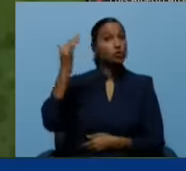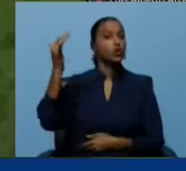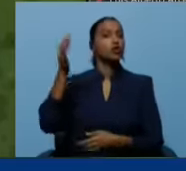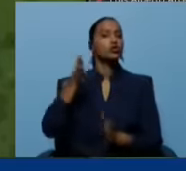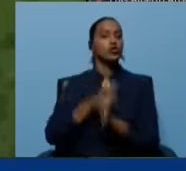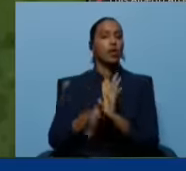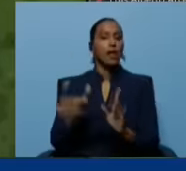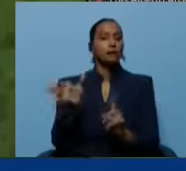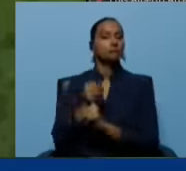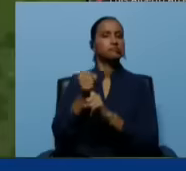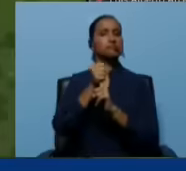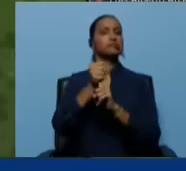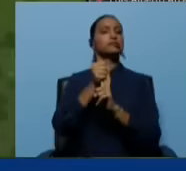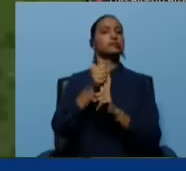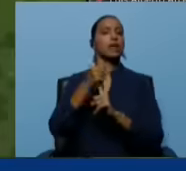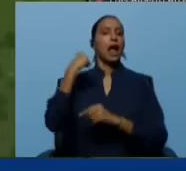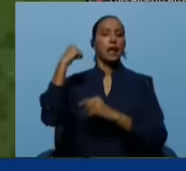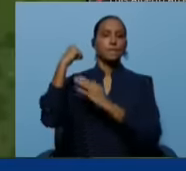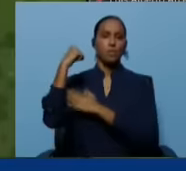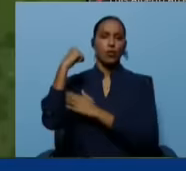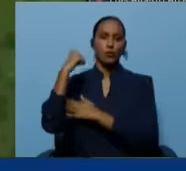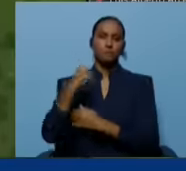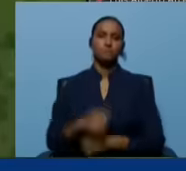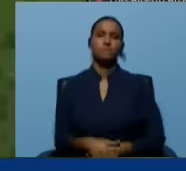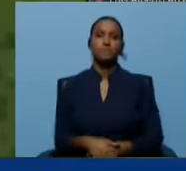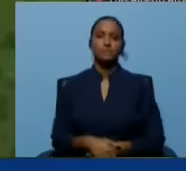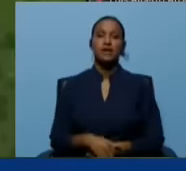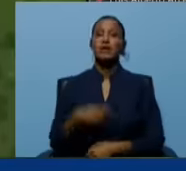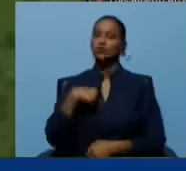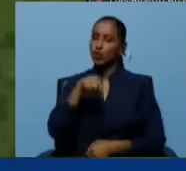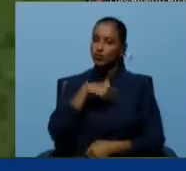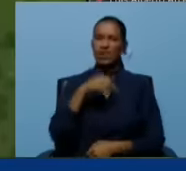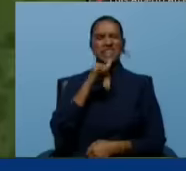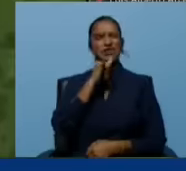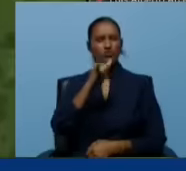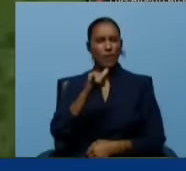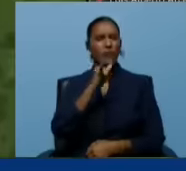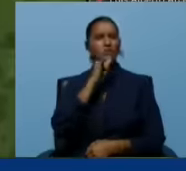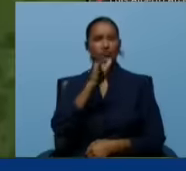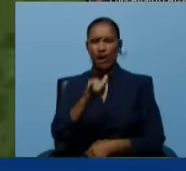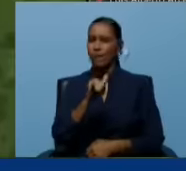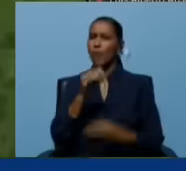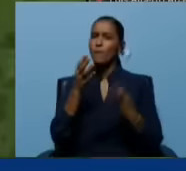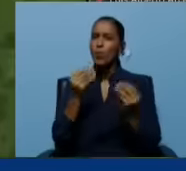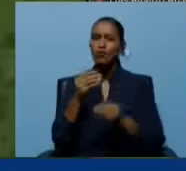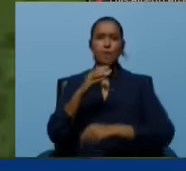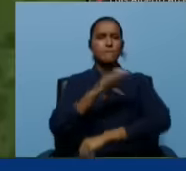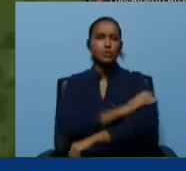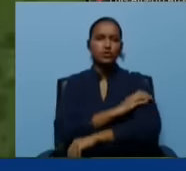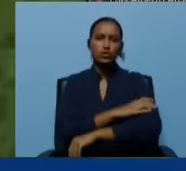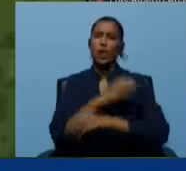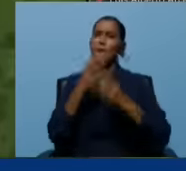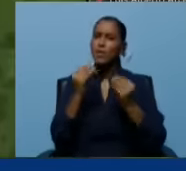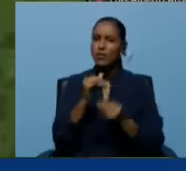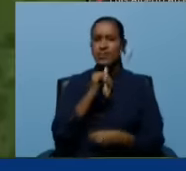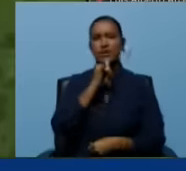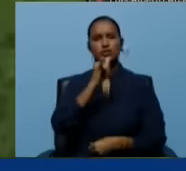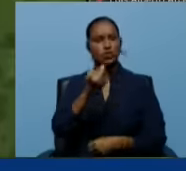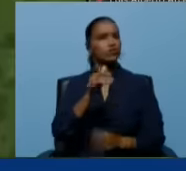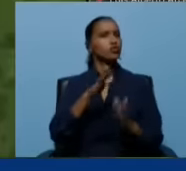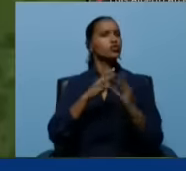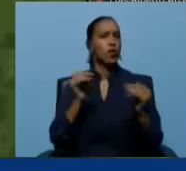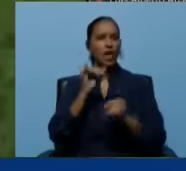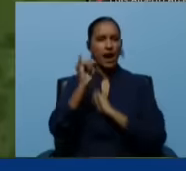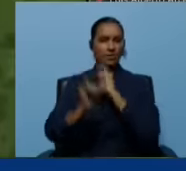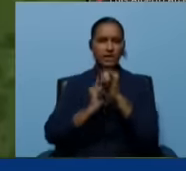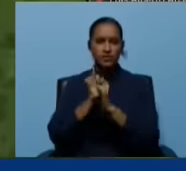poder. Denunciamos la continuidad del acoso imperialista, la intromisión externa, la arremetida de